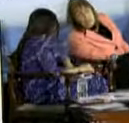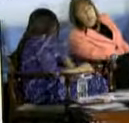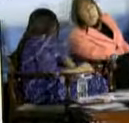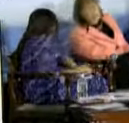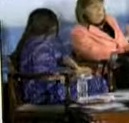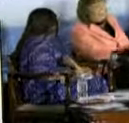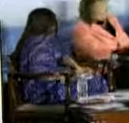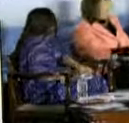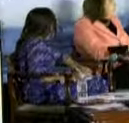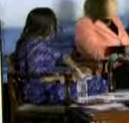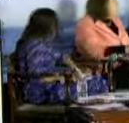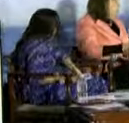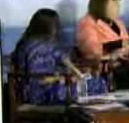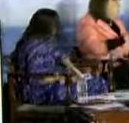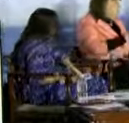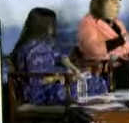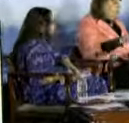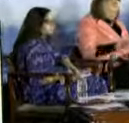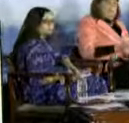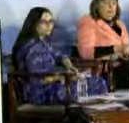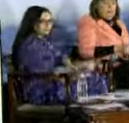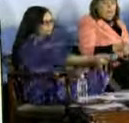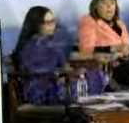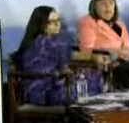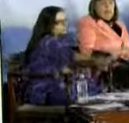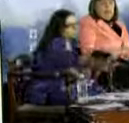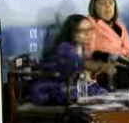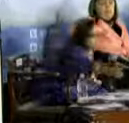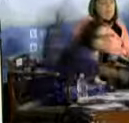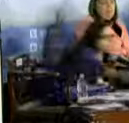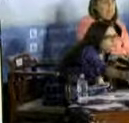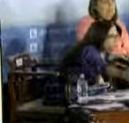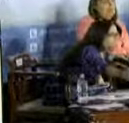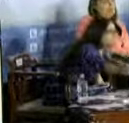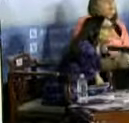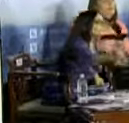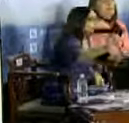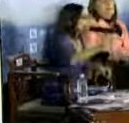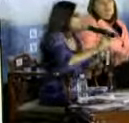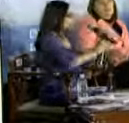nosotros. Si es tan amable. Pasamos aquí el micrófono.